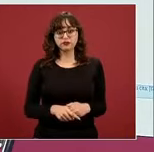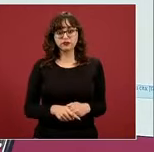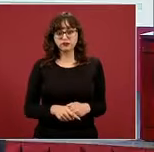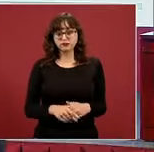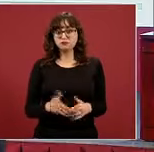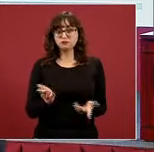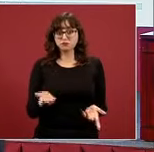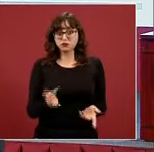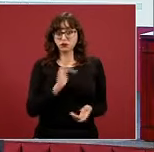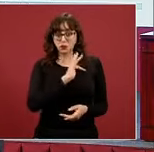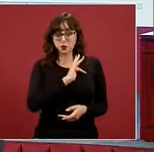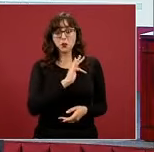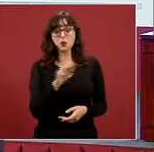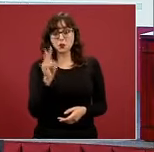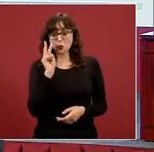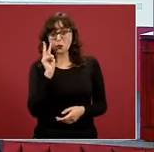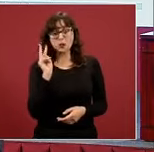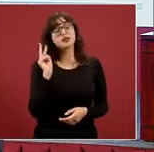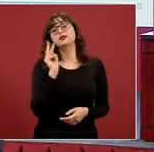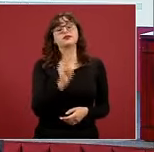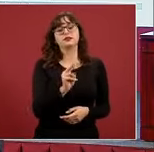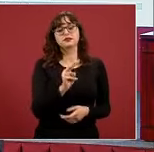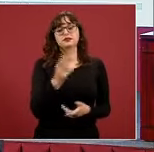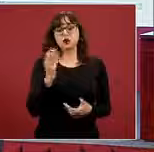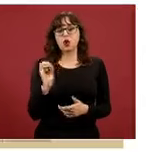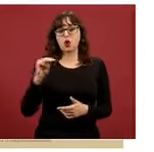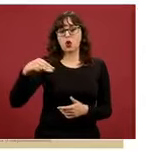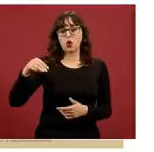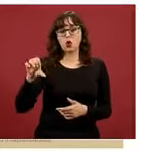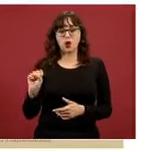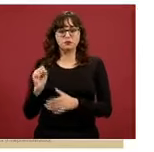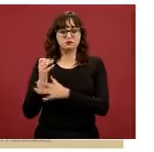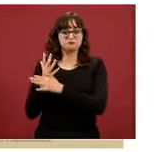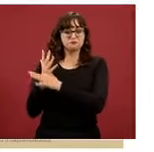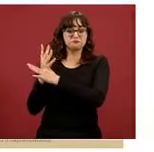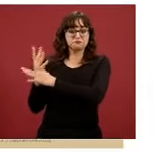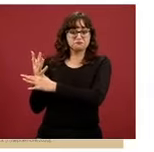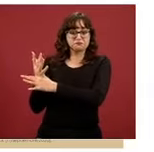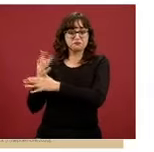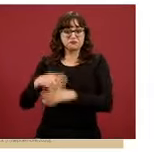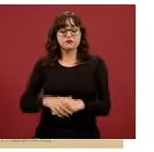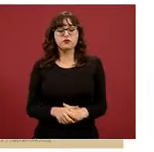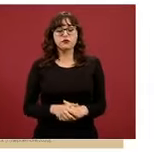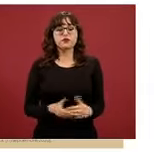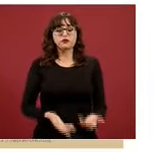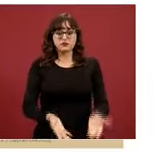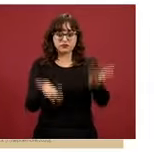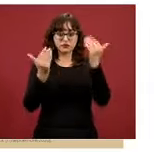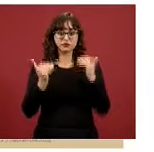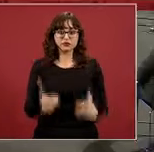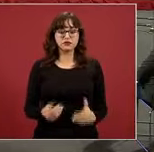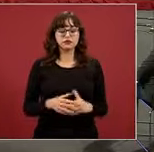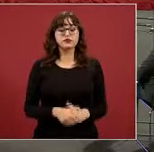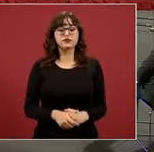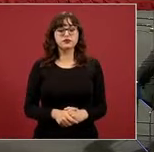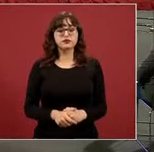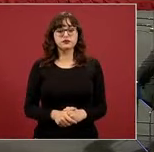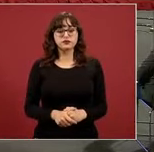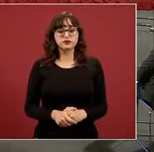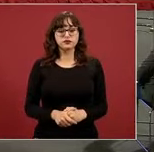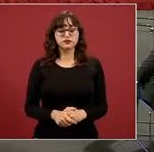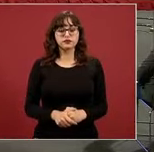hemos puesto aquí las etiquetas de acuerdo a la clasificación de la OMS, y vamos a ver otro más, el penúltimo, que